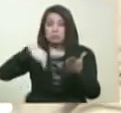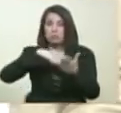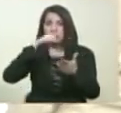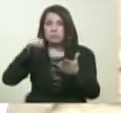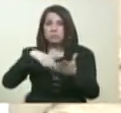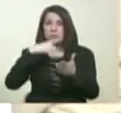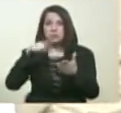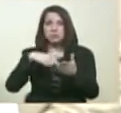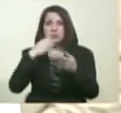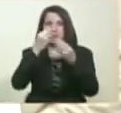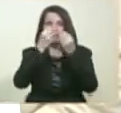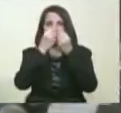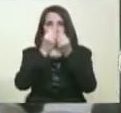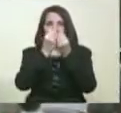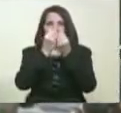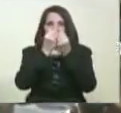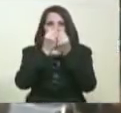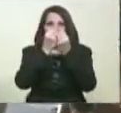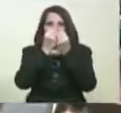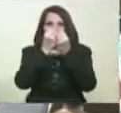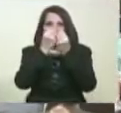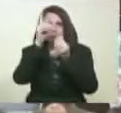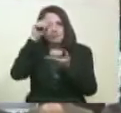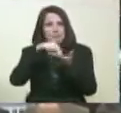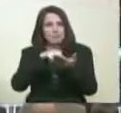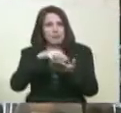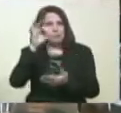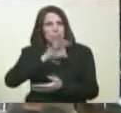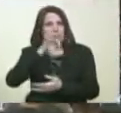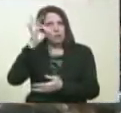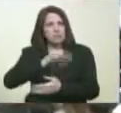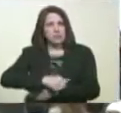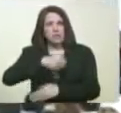enloquecida, lo colocan 1000% más. ¿Cómo se llama eso?